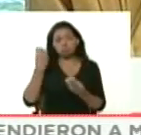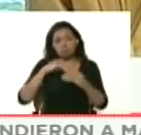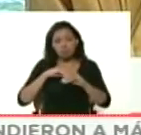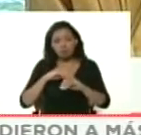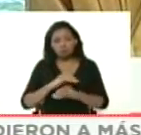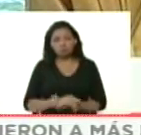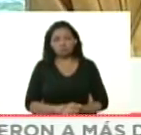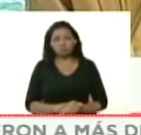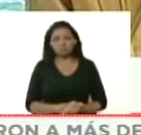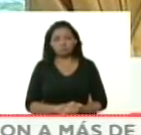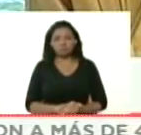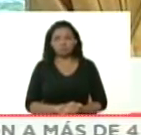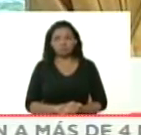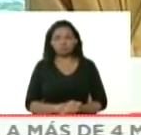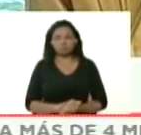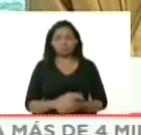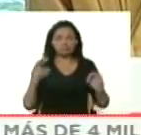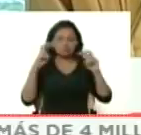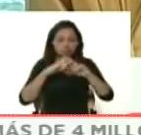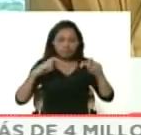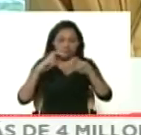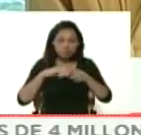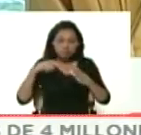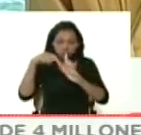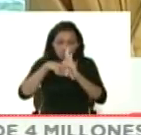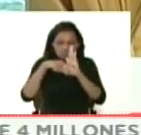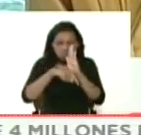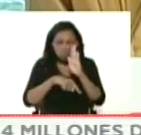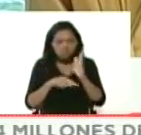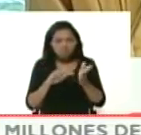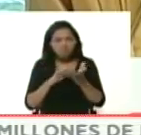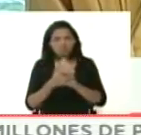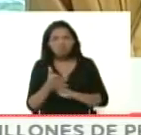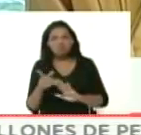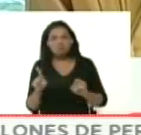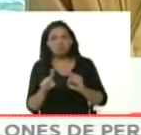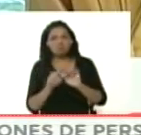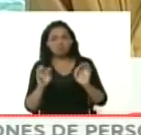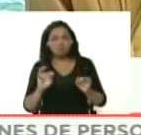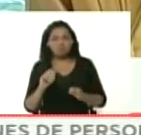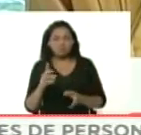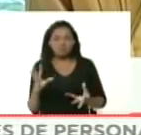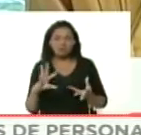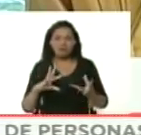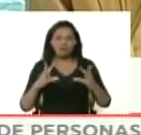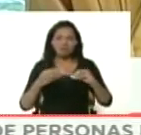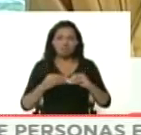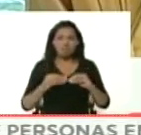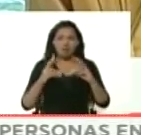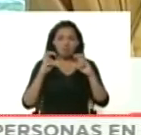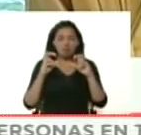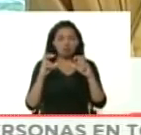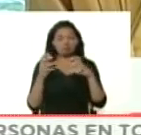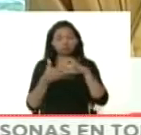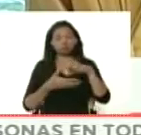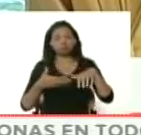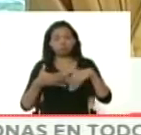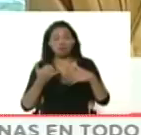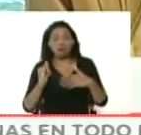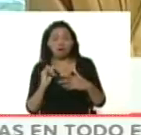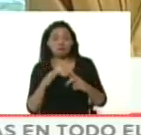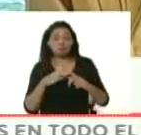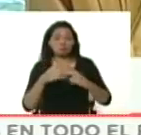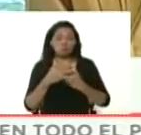para revisar y adaptar a las nuevas circunstancias